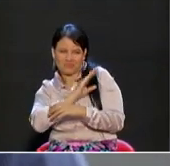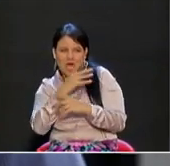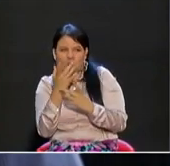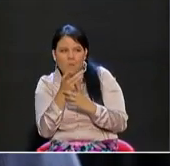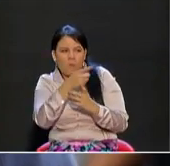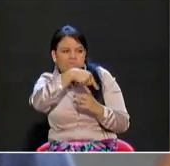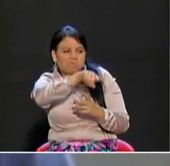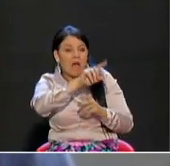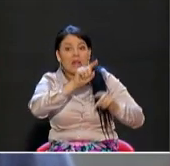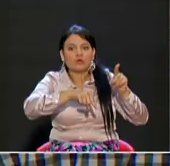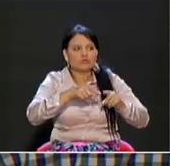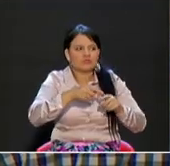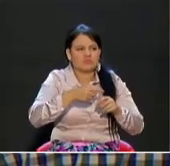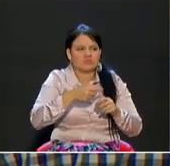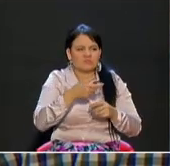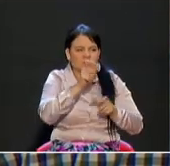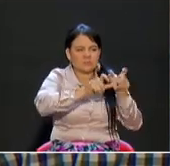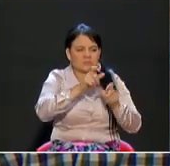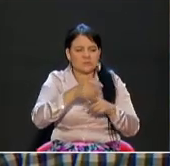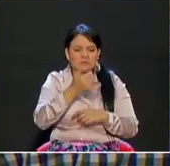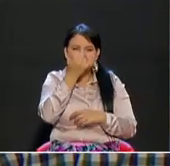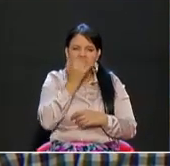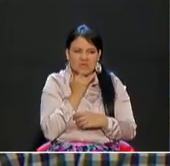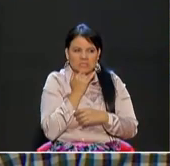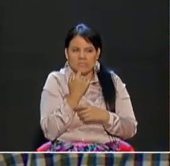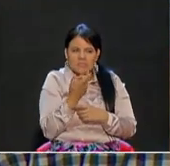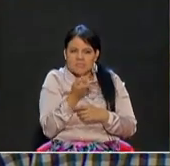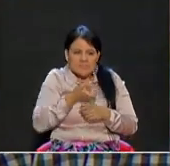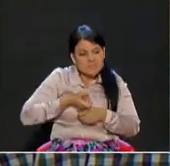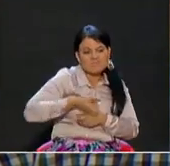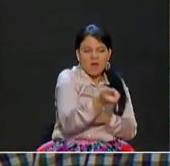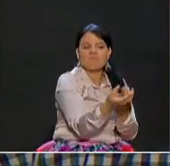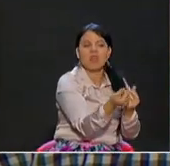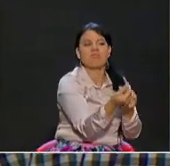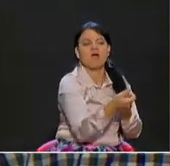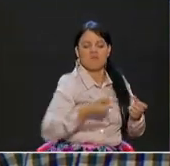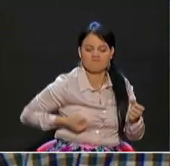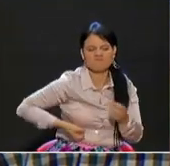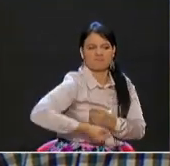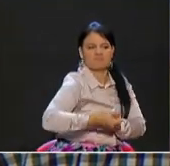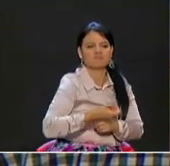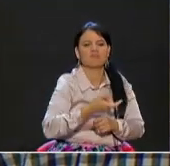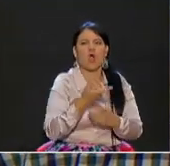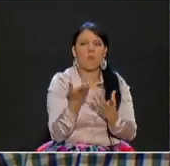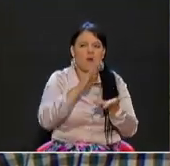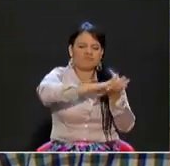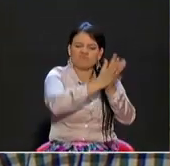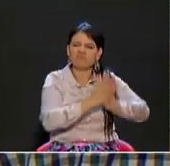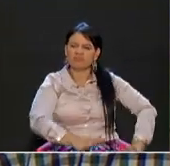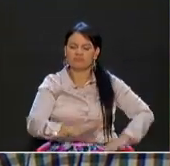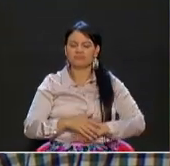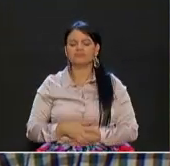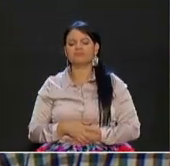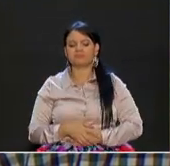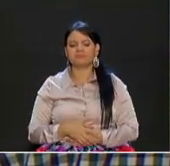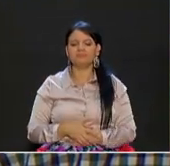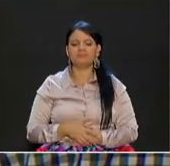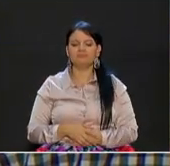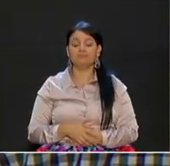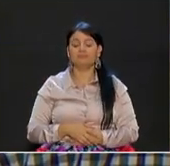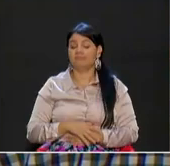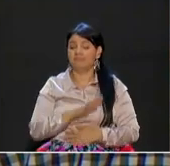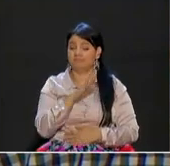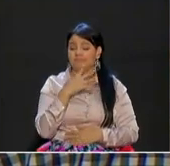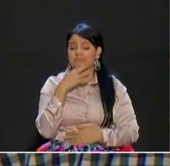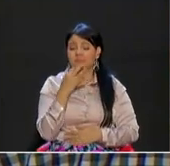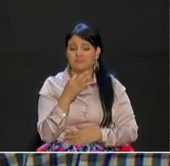antioquia bueno eso es una excelente pregunta les cuento que si hay cosas que me han puesto triste a mí es